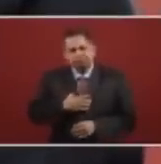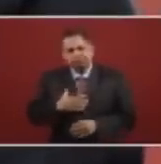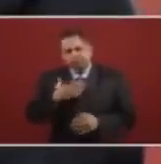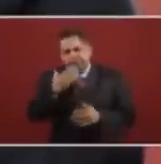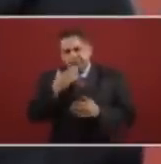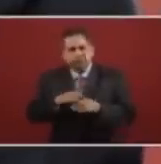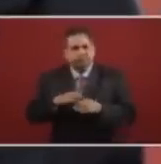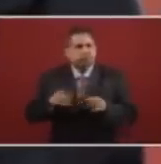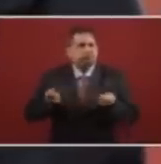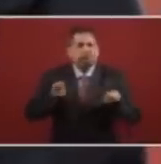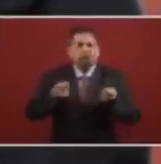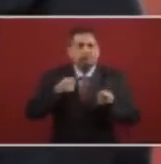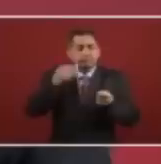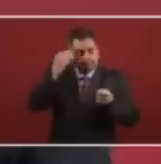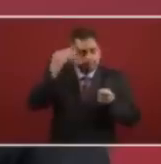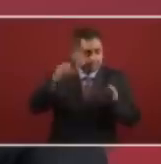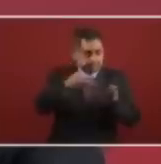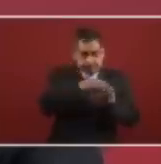gobernar en un tiempo